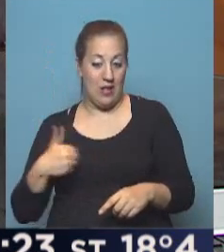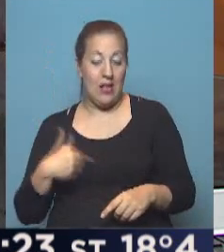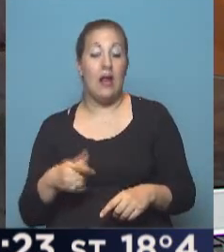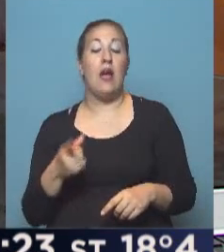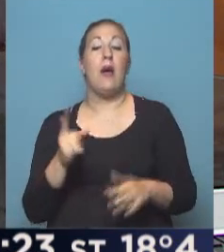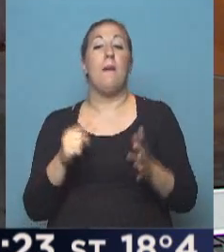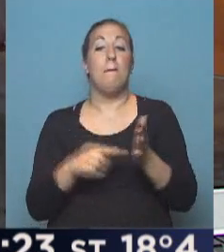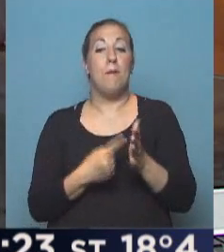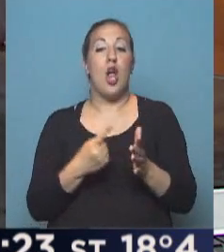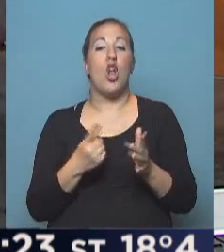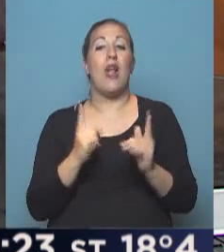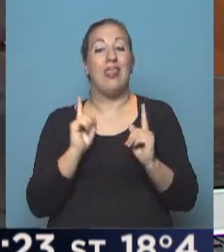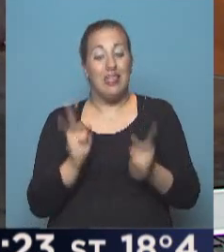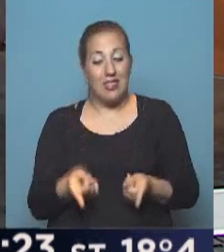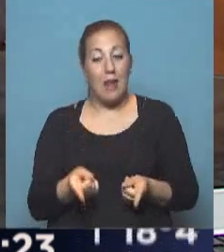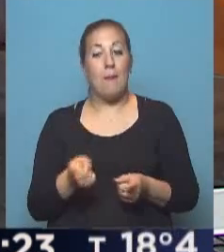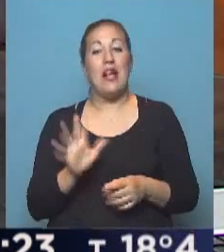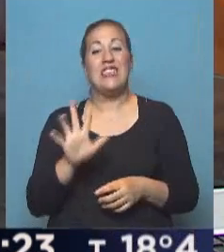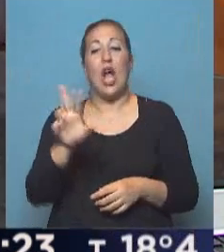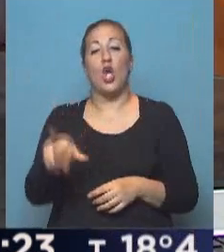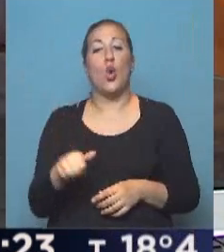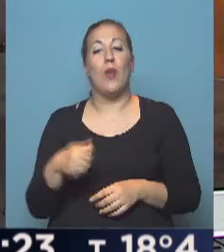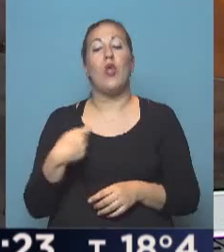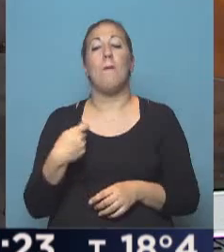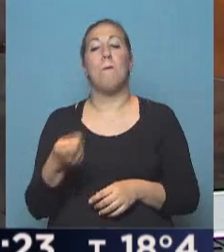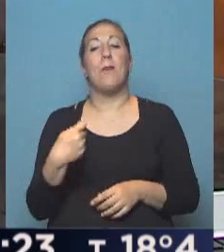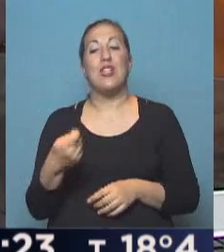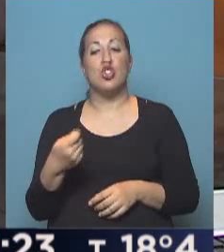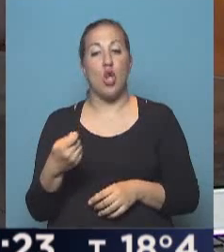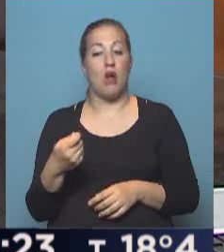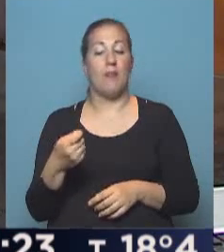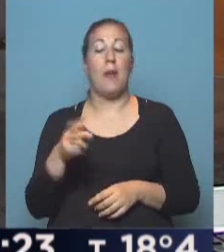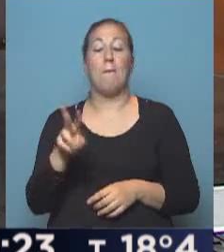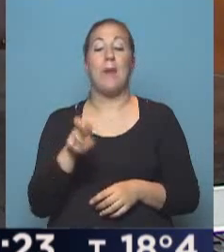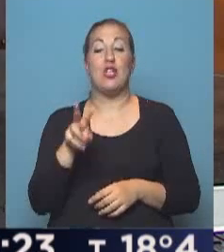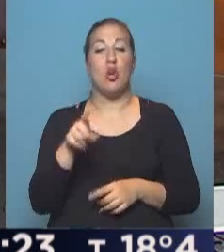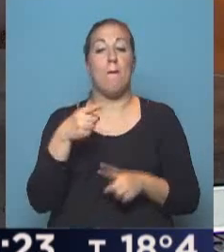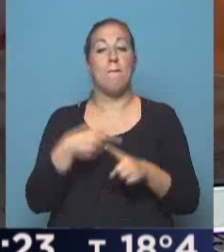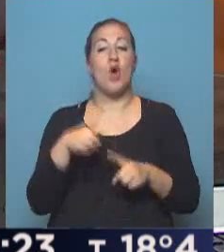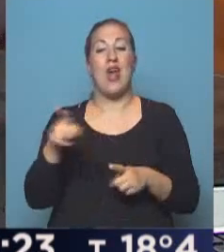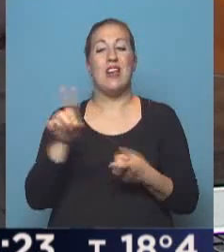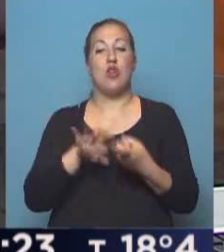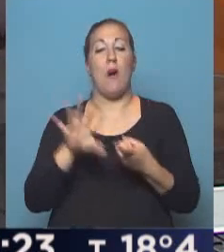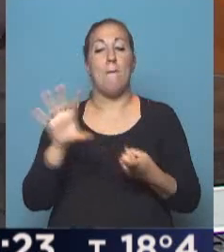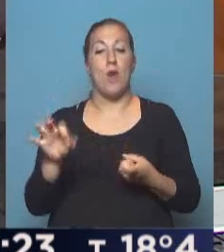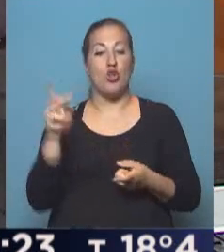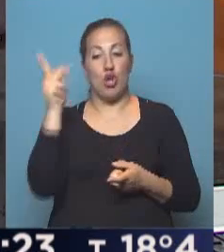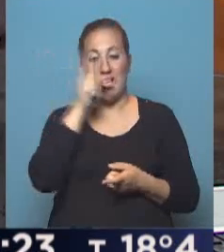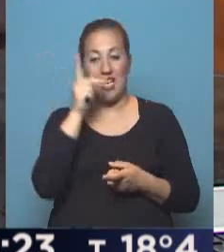está cobrando la pensión por su marido por néstor kirchner también